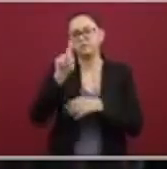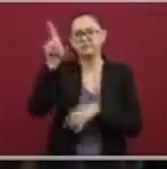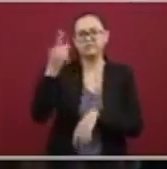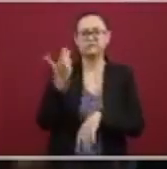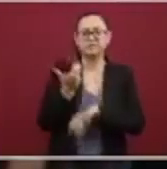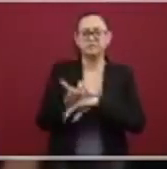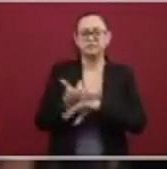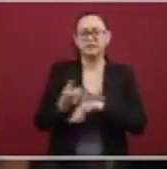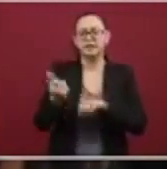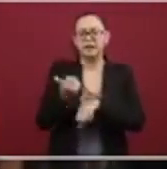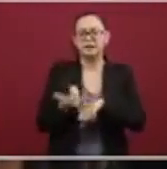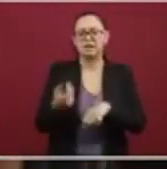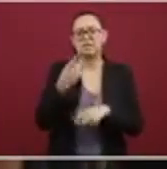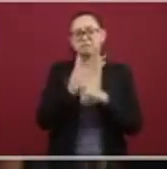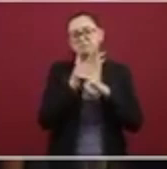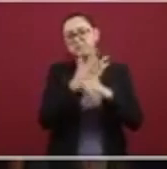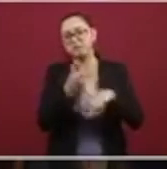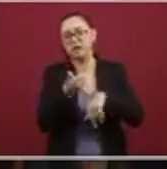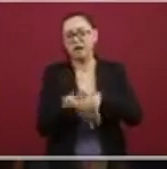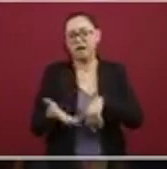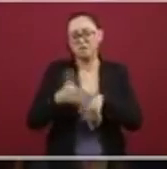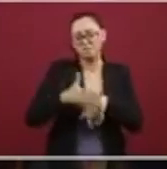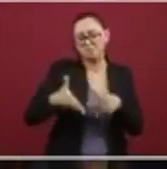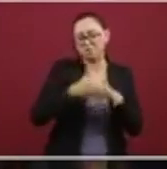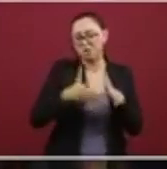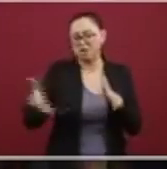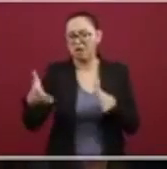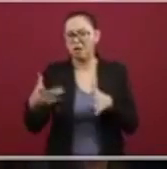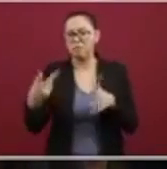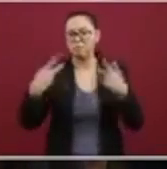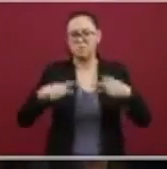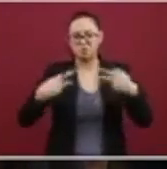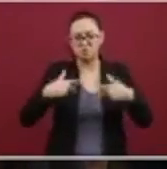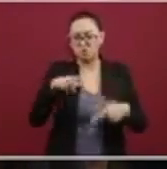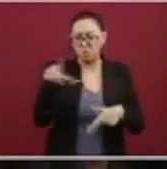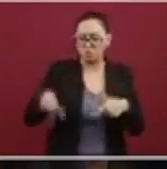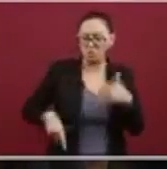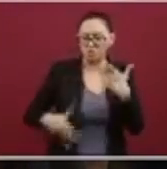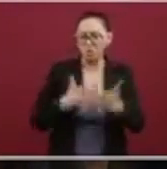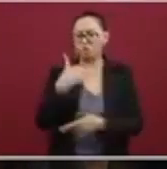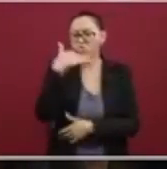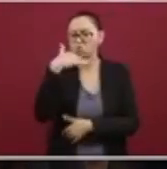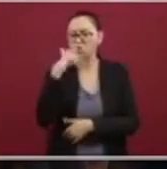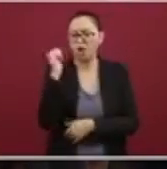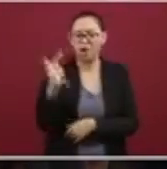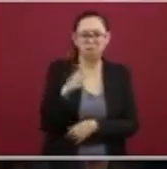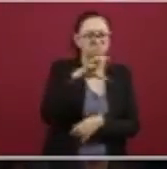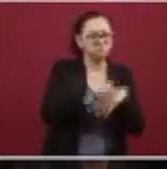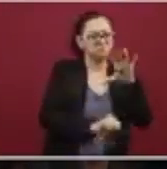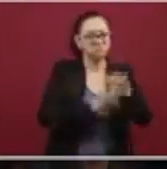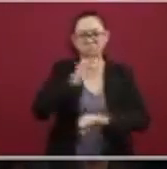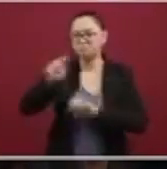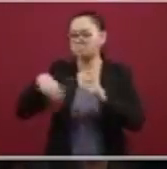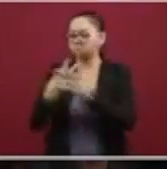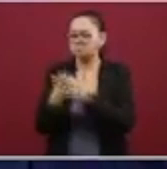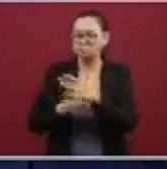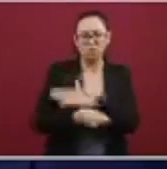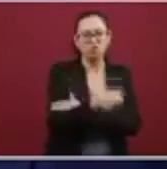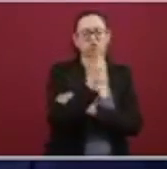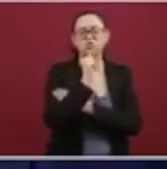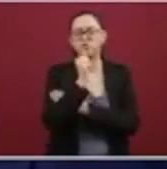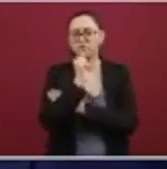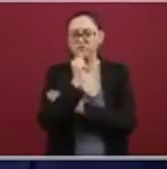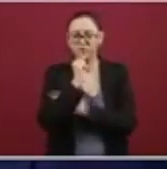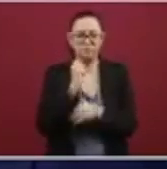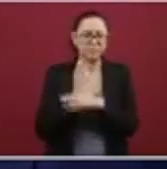su administración aún no hay un solo detenido funcionario corrupto de otras administraciones, dice textualmente esta